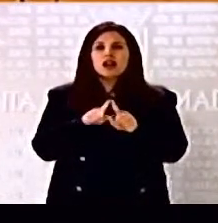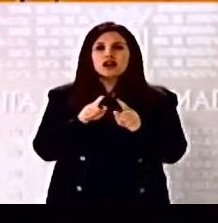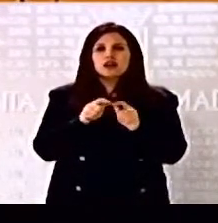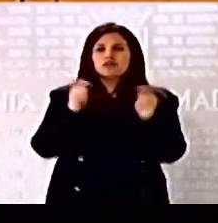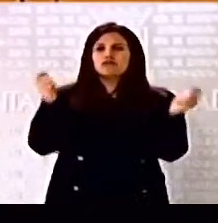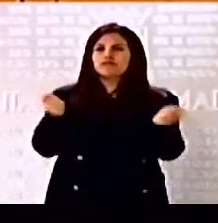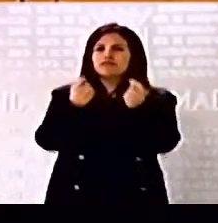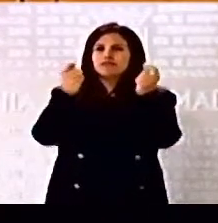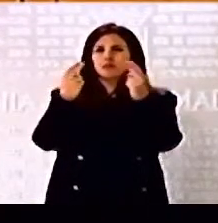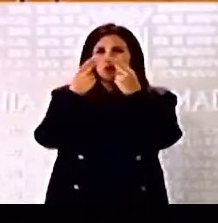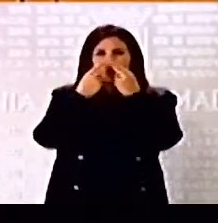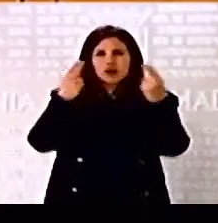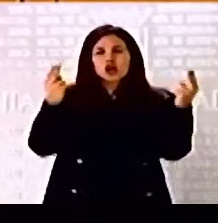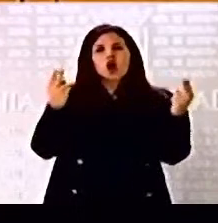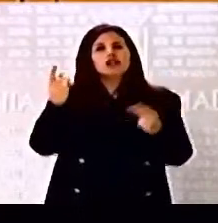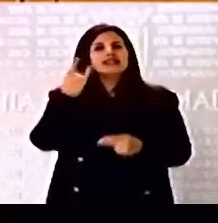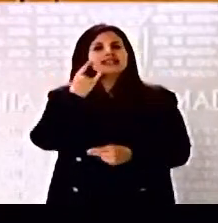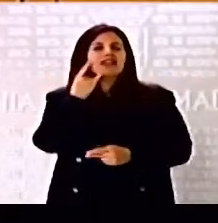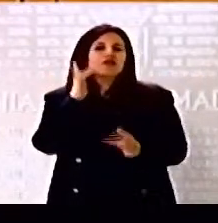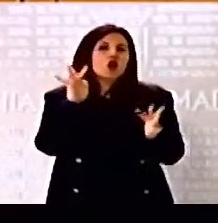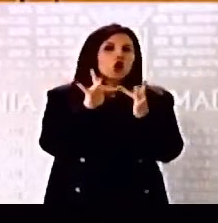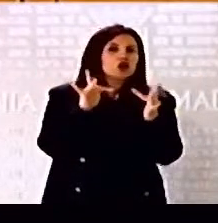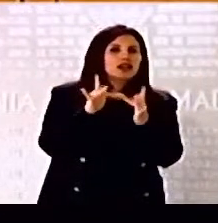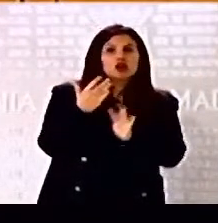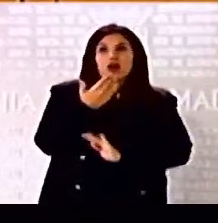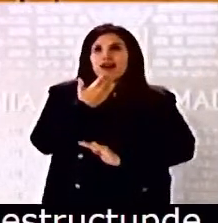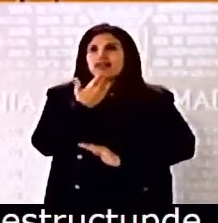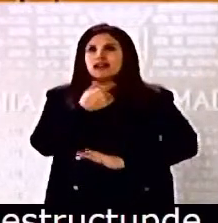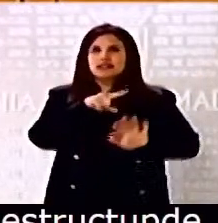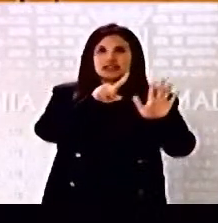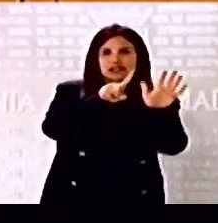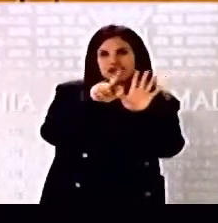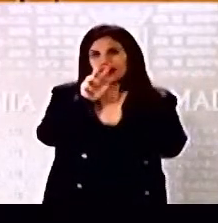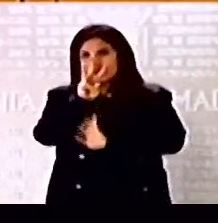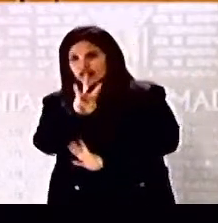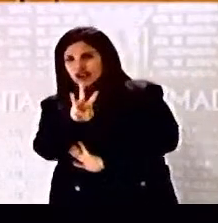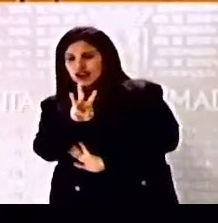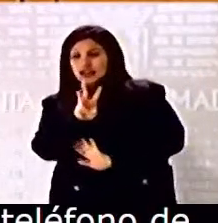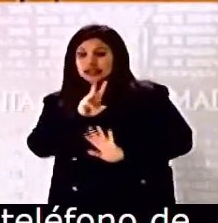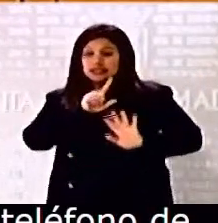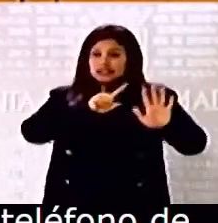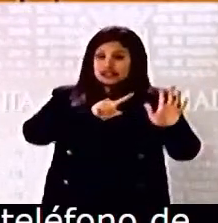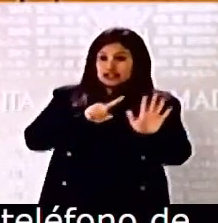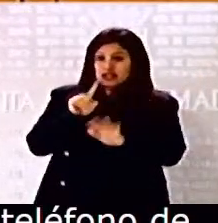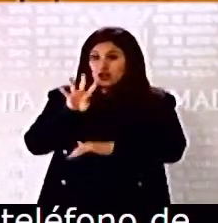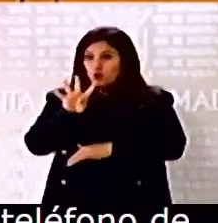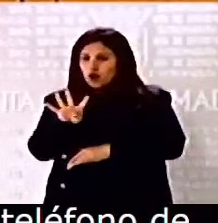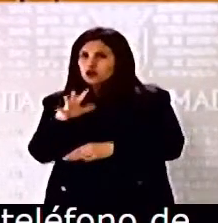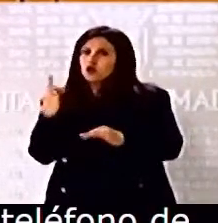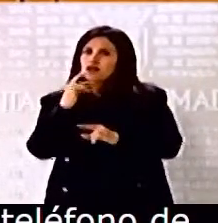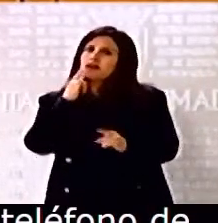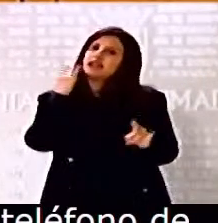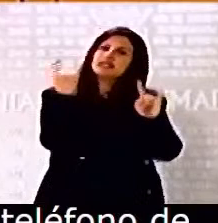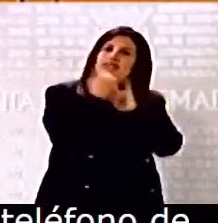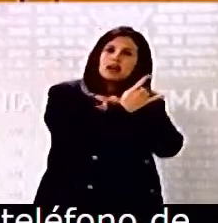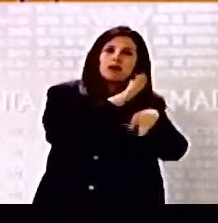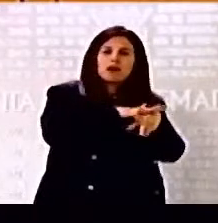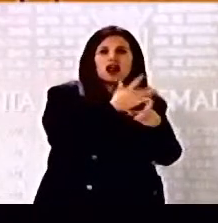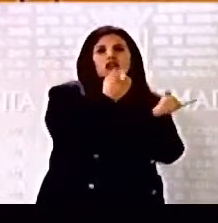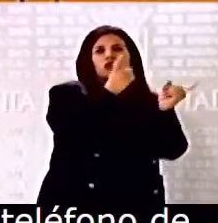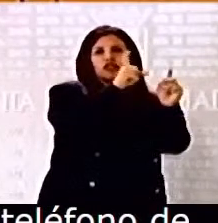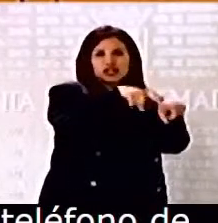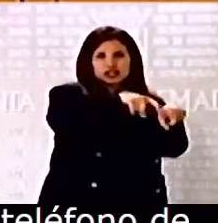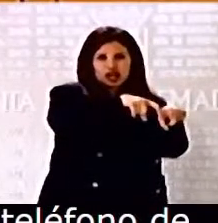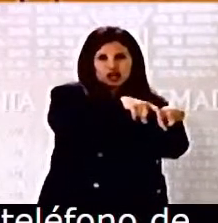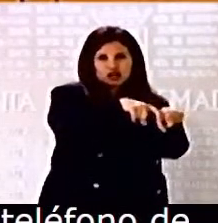y en caso de tener pues 64 o 63 años, tenían que llamar a ese teléfono para pedir cita y vacunarse